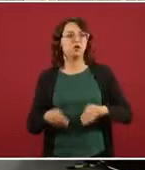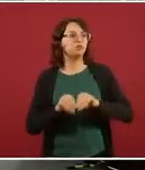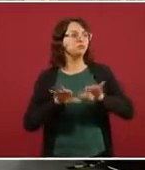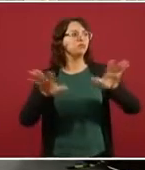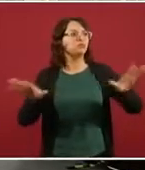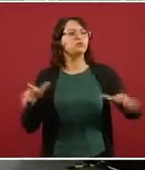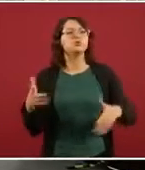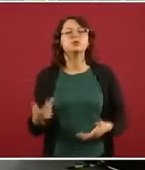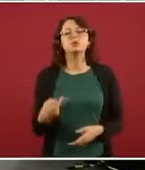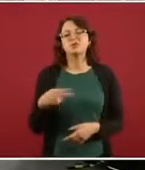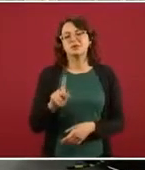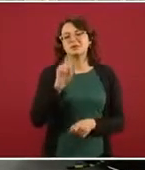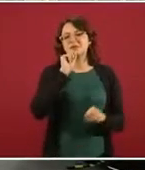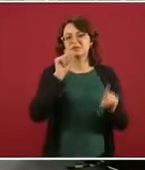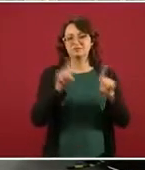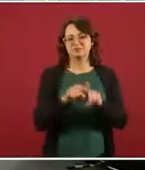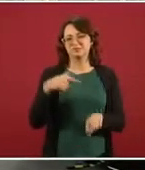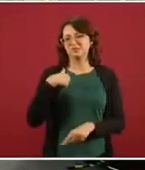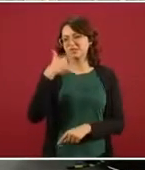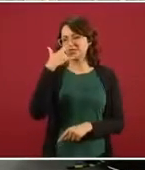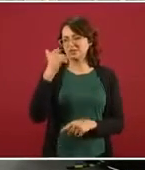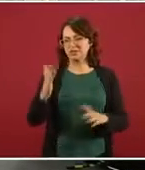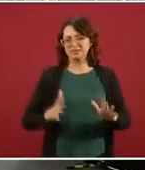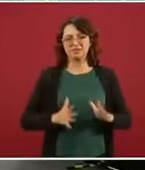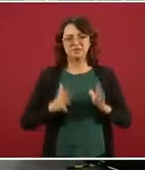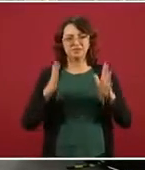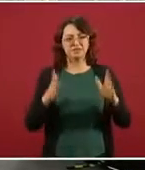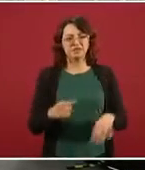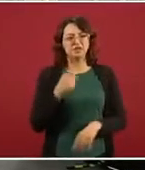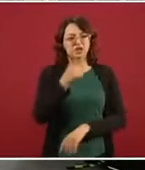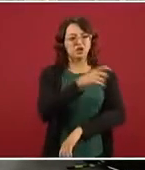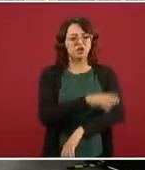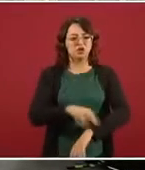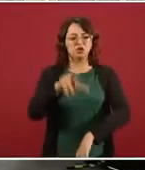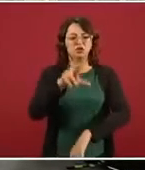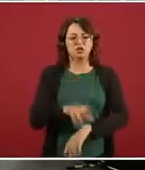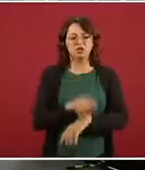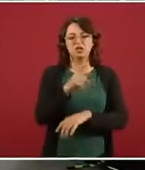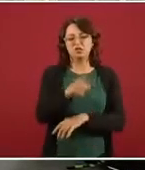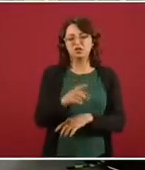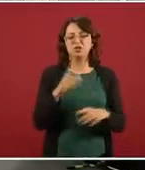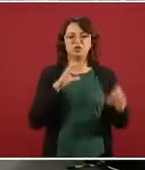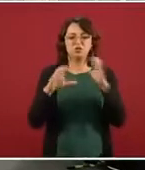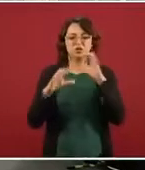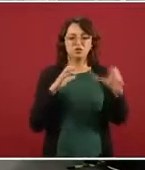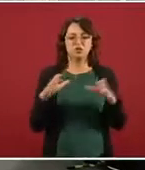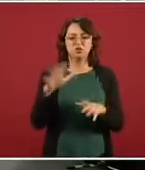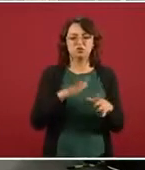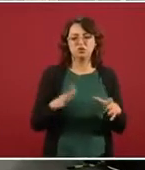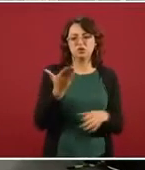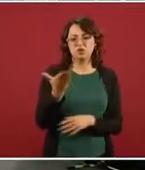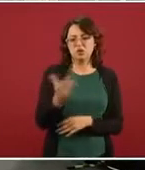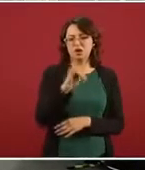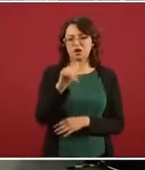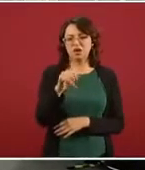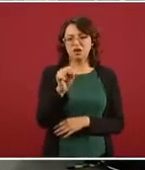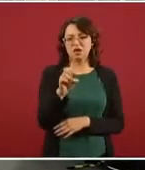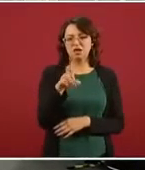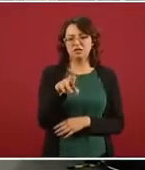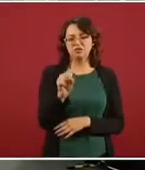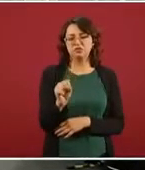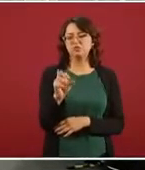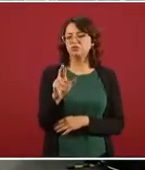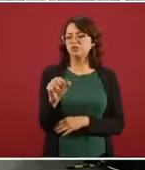semana, hace unos días, su coordinador de comunicación social, Jesús